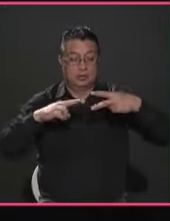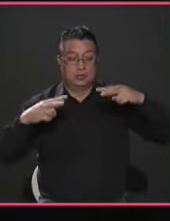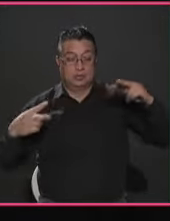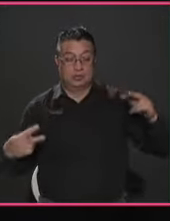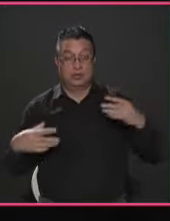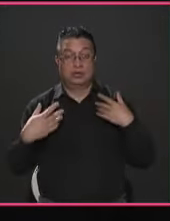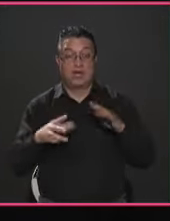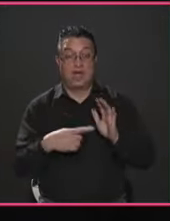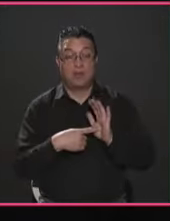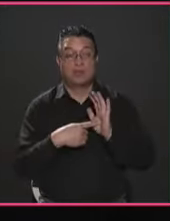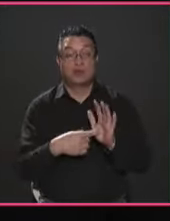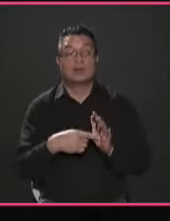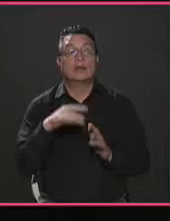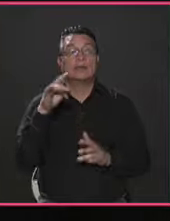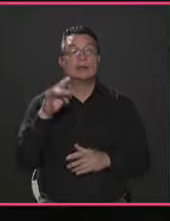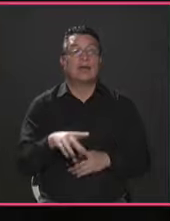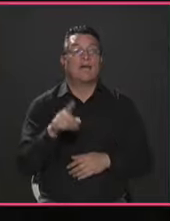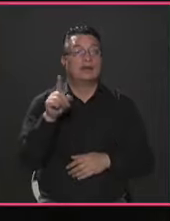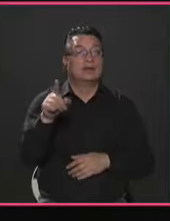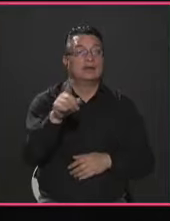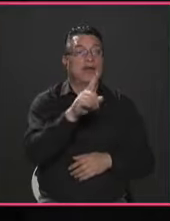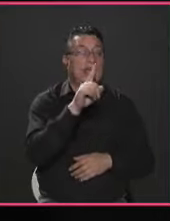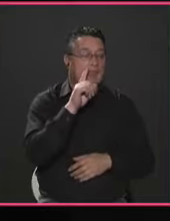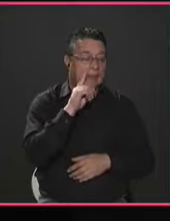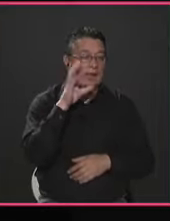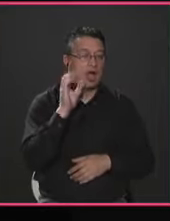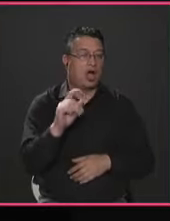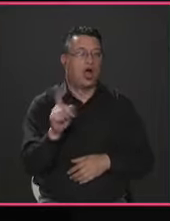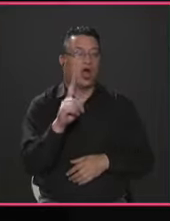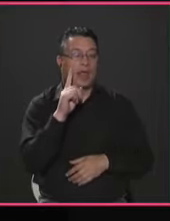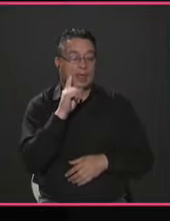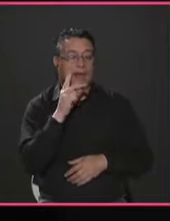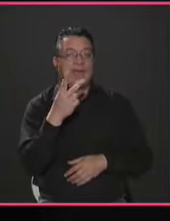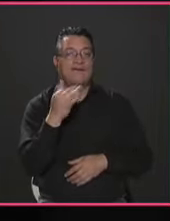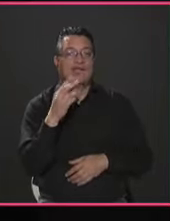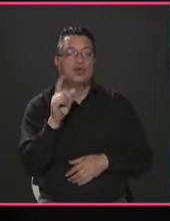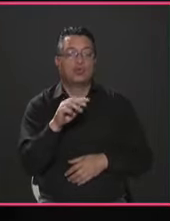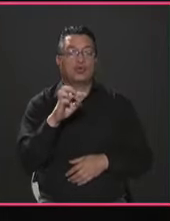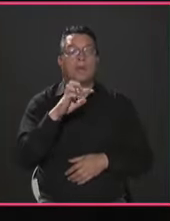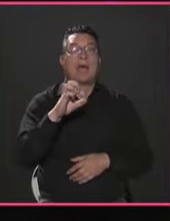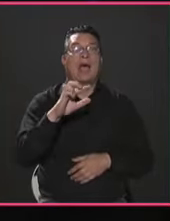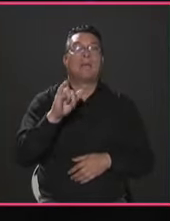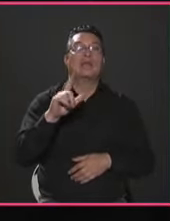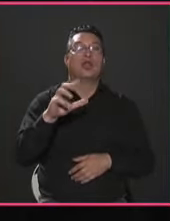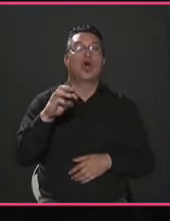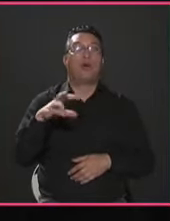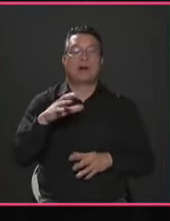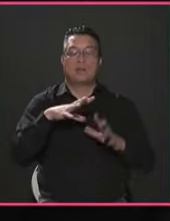mostrar y saber si es que la paciente tiene o no tiene virus papiloma de alto riesgo